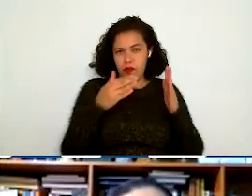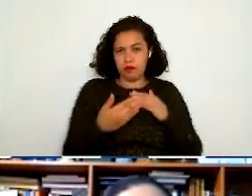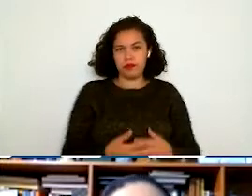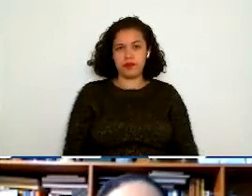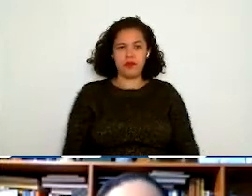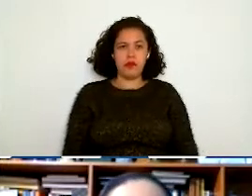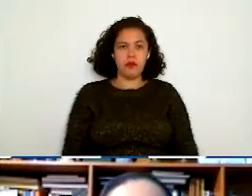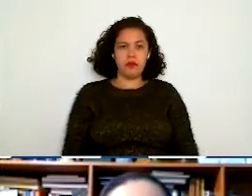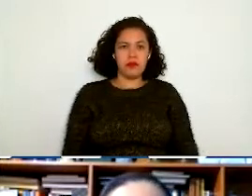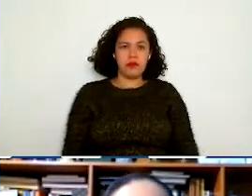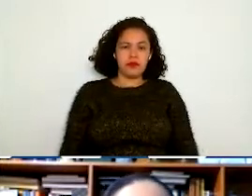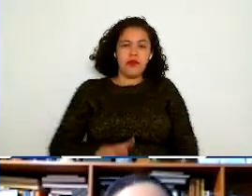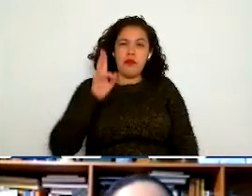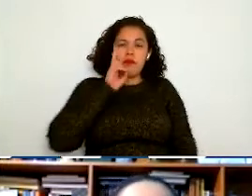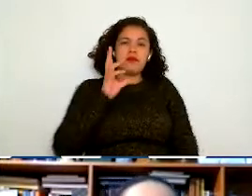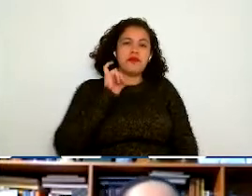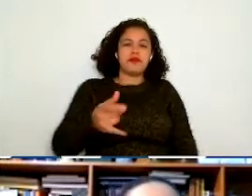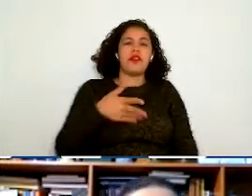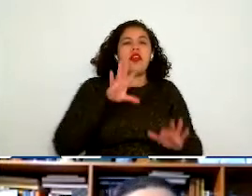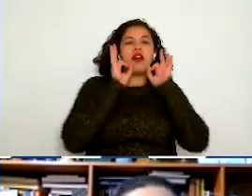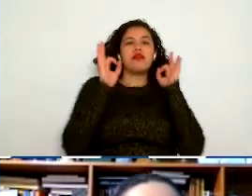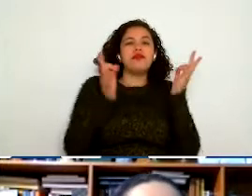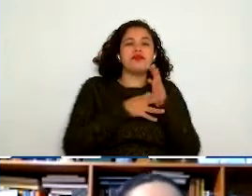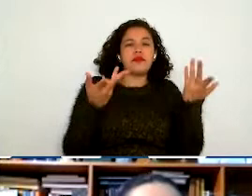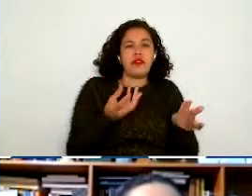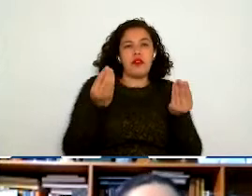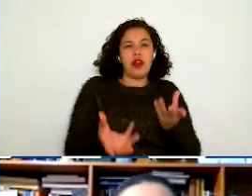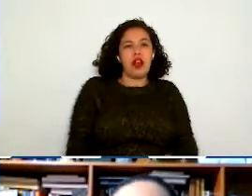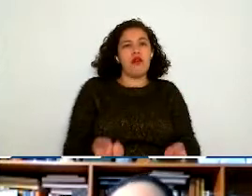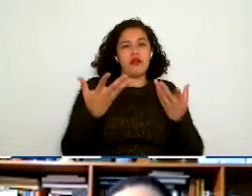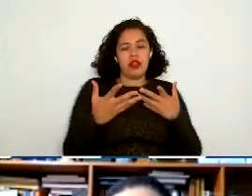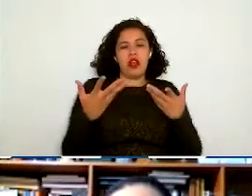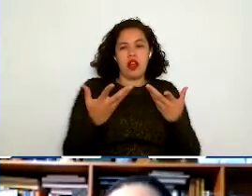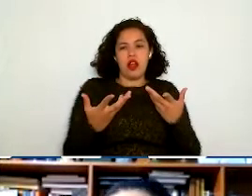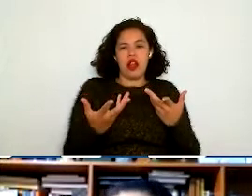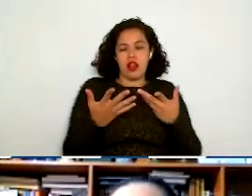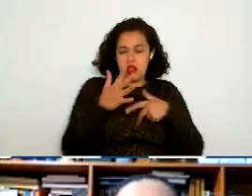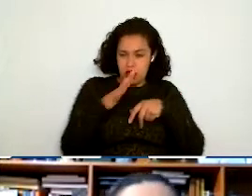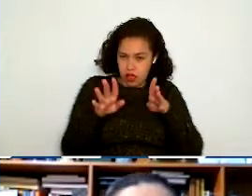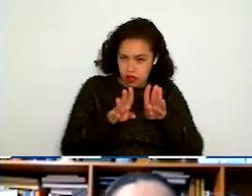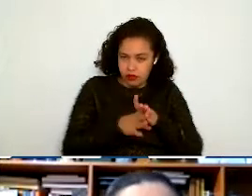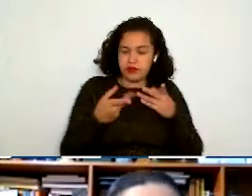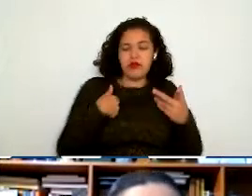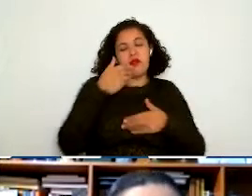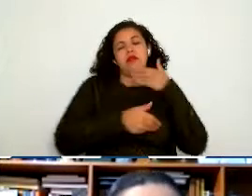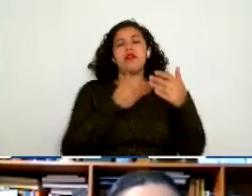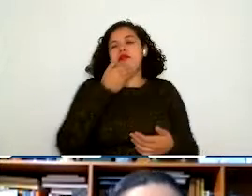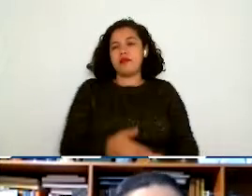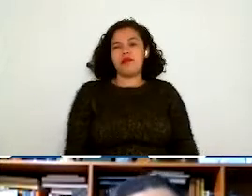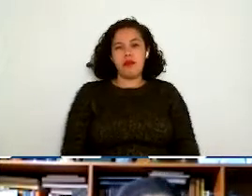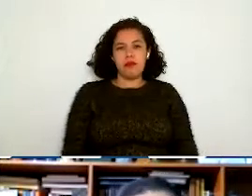va a mirar solamente así, desde estas posturas muy cuantitativas, ¿no? Es decir, seguir el procedimiento,